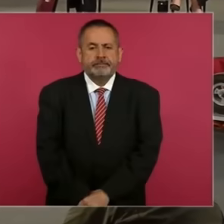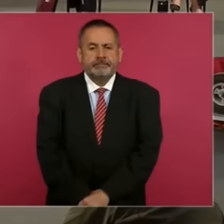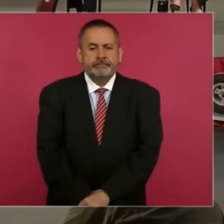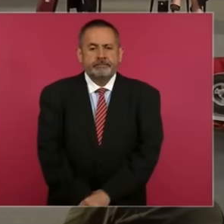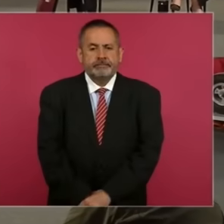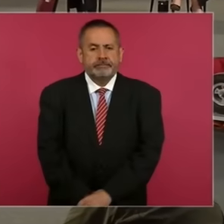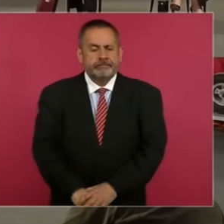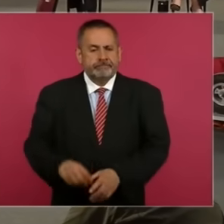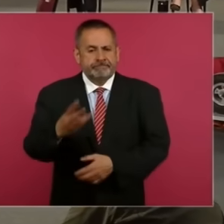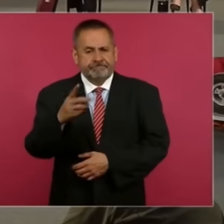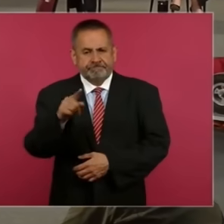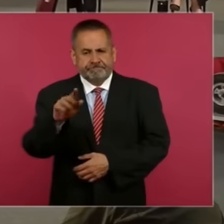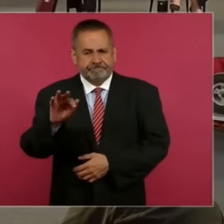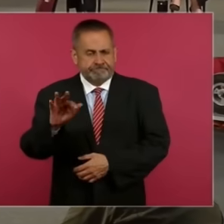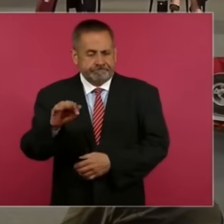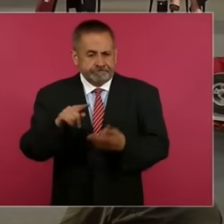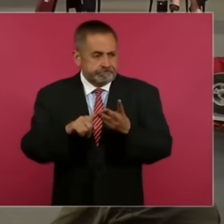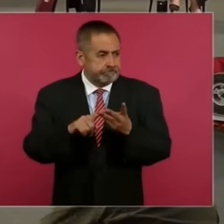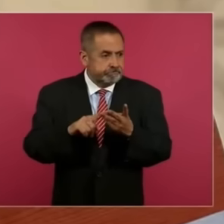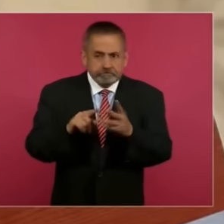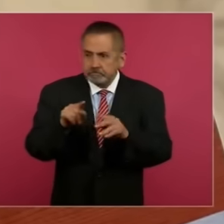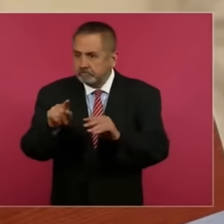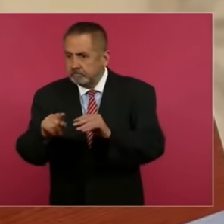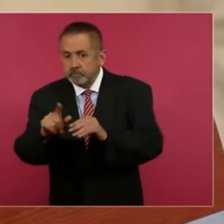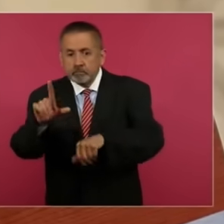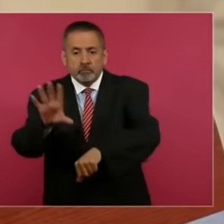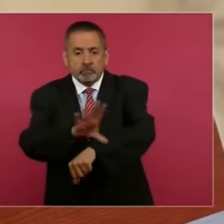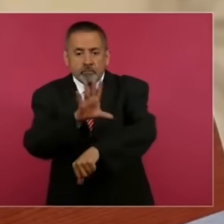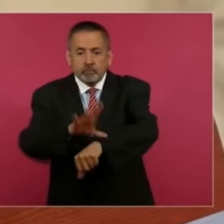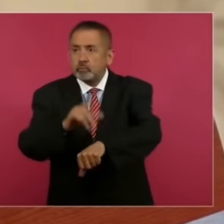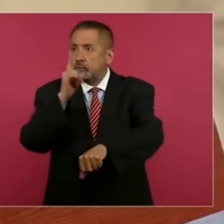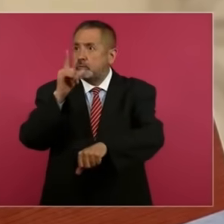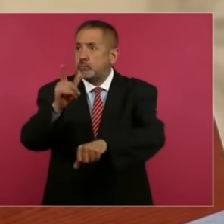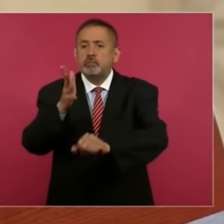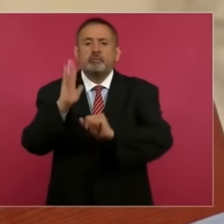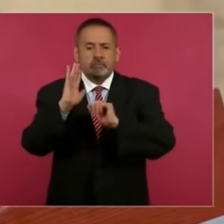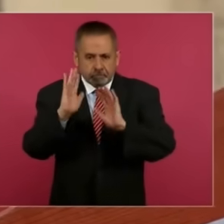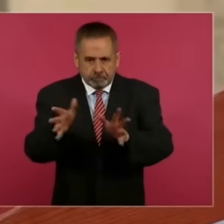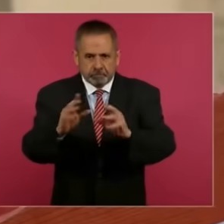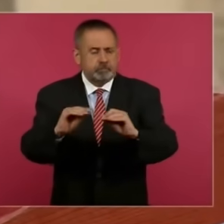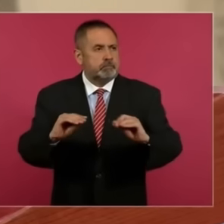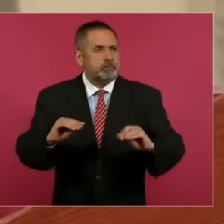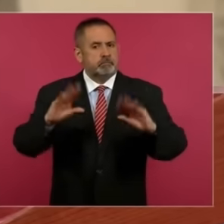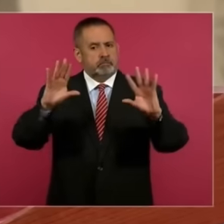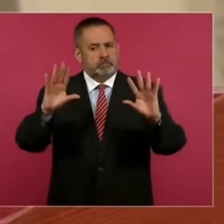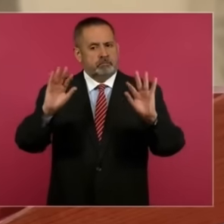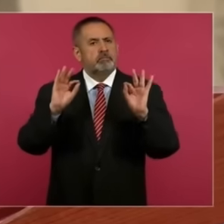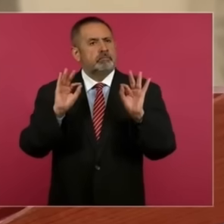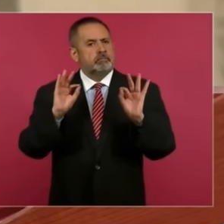15:40 horas se restableció el servicio de energía eléctrica, estableciéndose